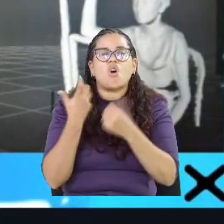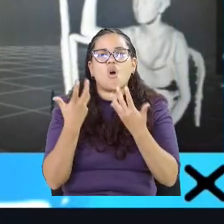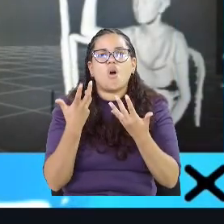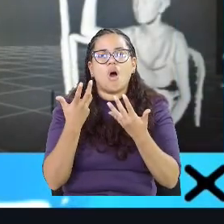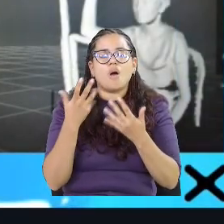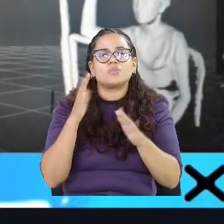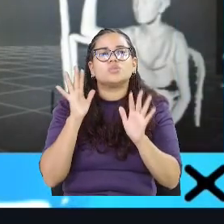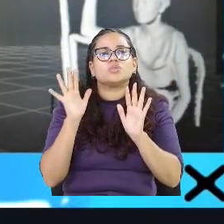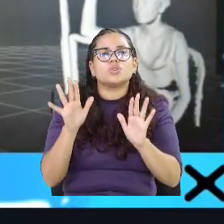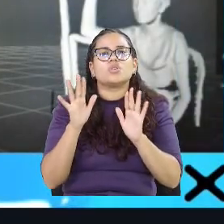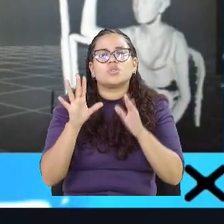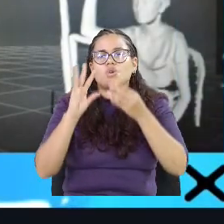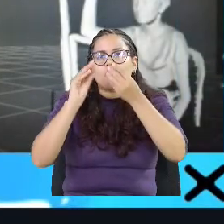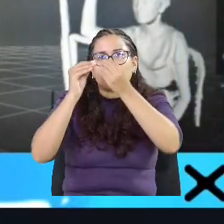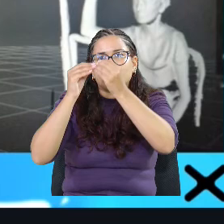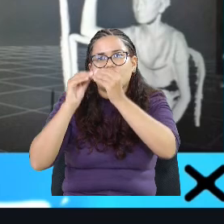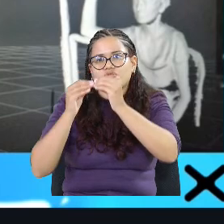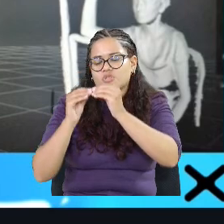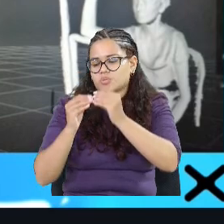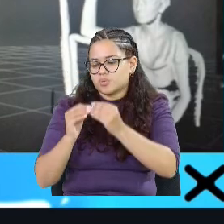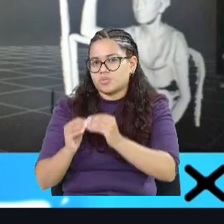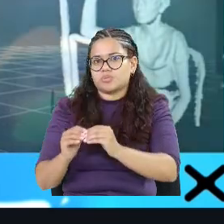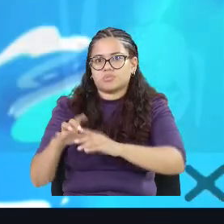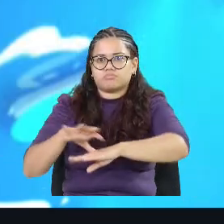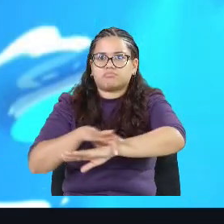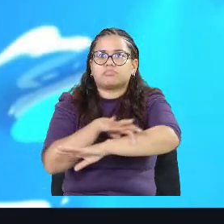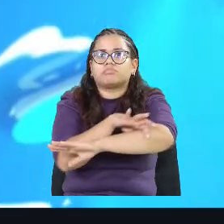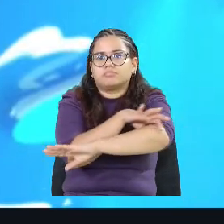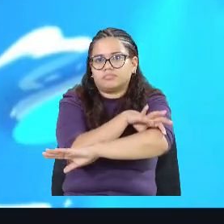alternativa al yeso del molde que normalmente se hace.